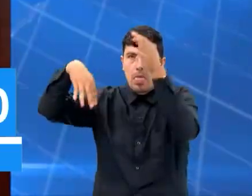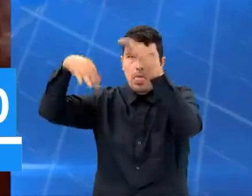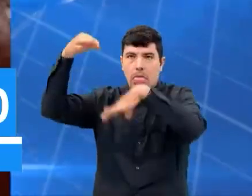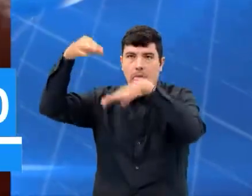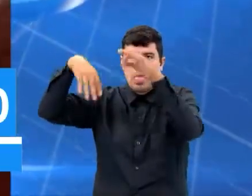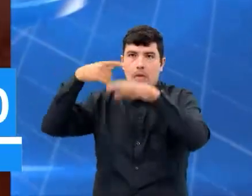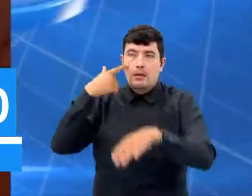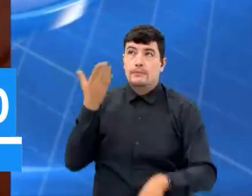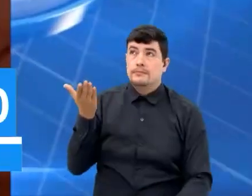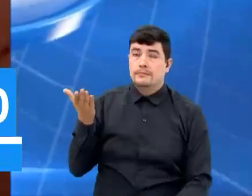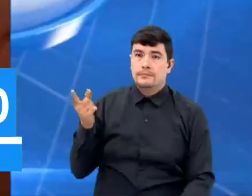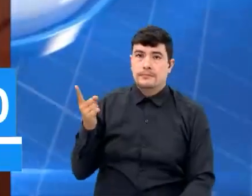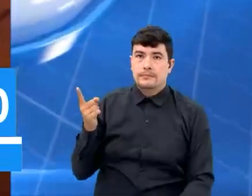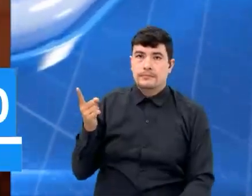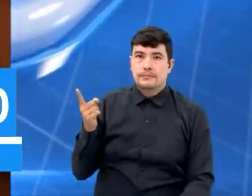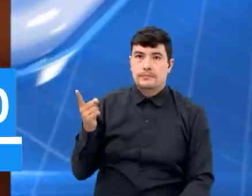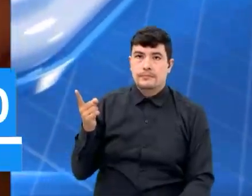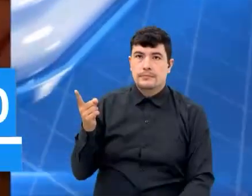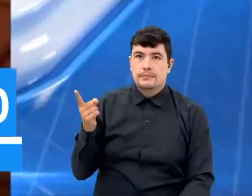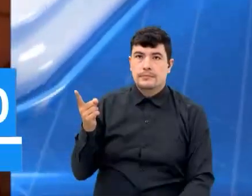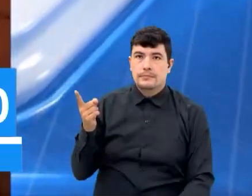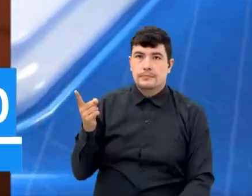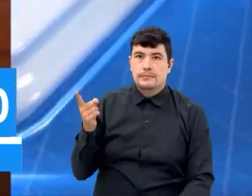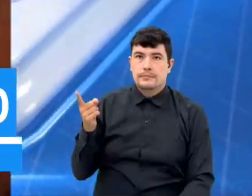Ahí se está pasando el agua bastante.